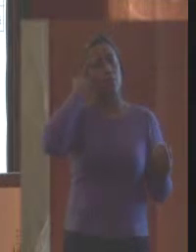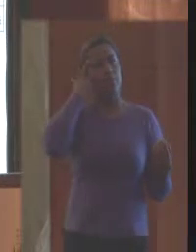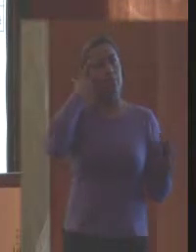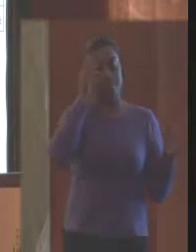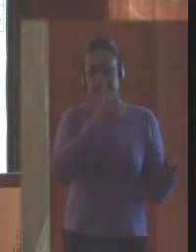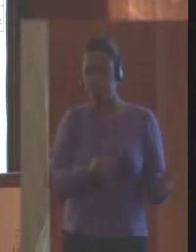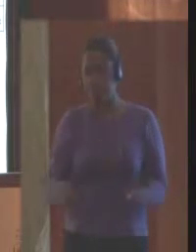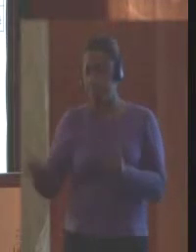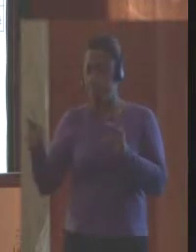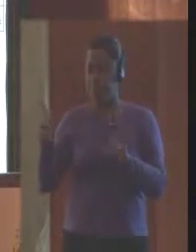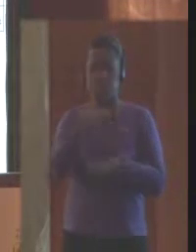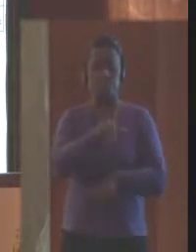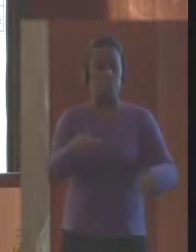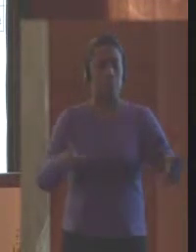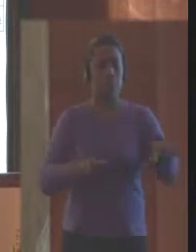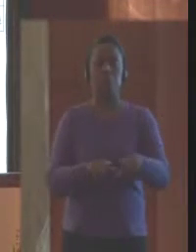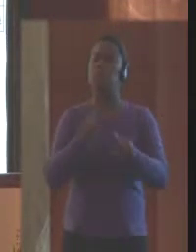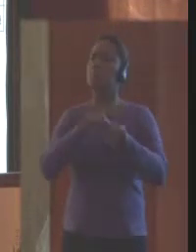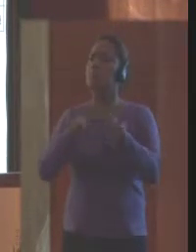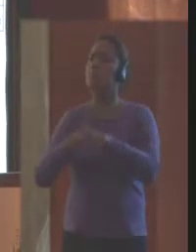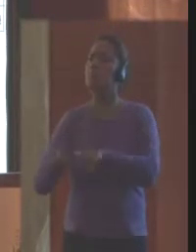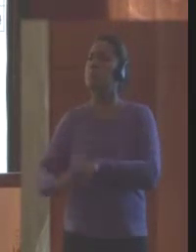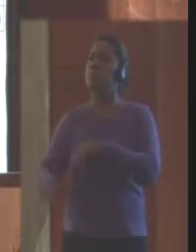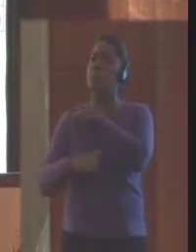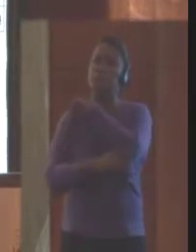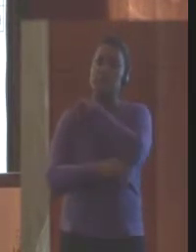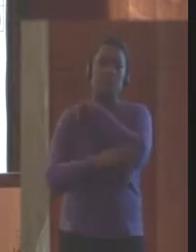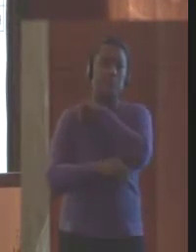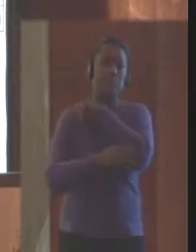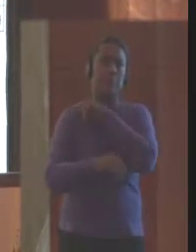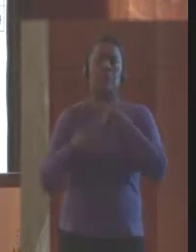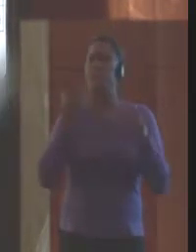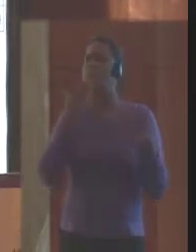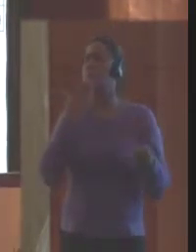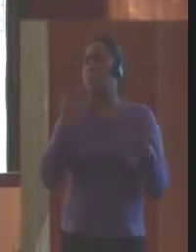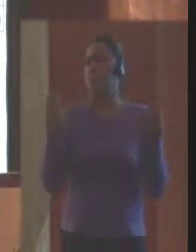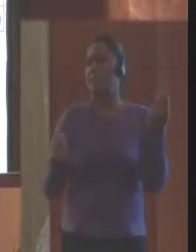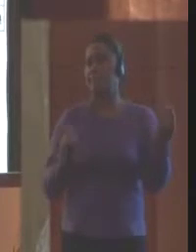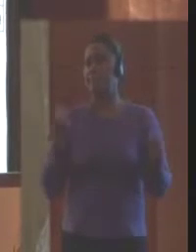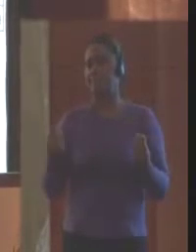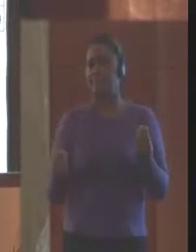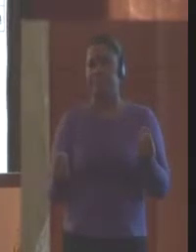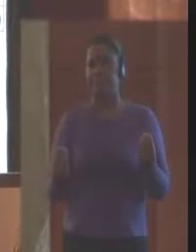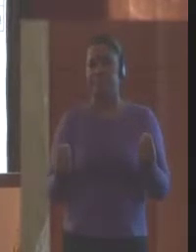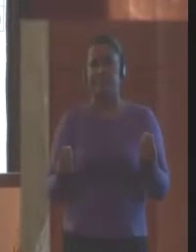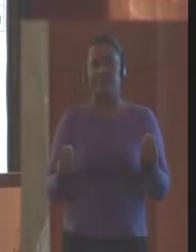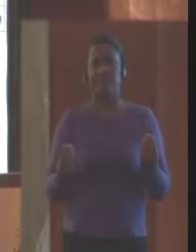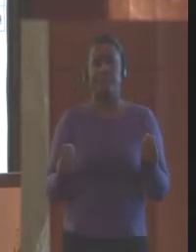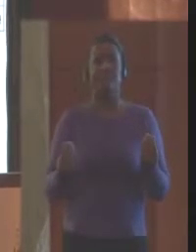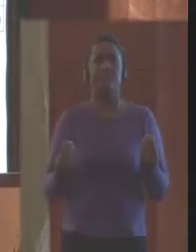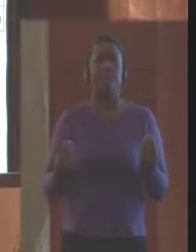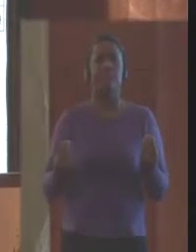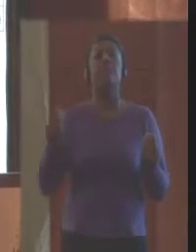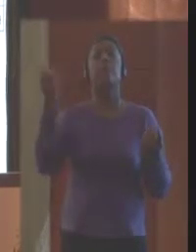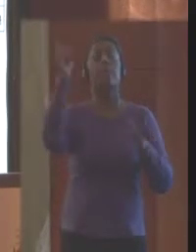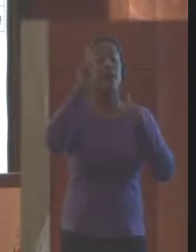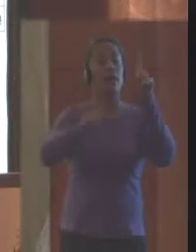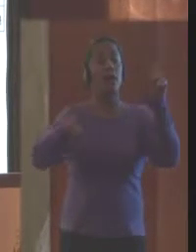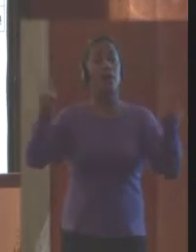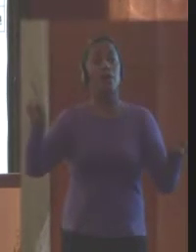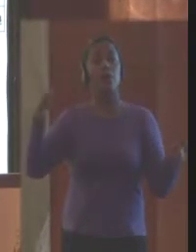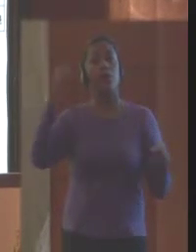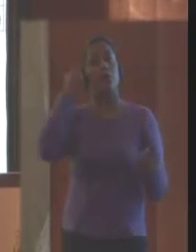una zona en estratos bajos, el impacto es muy grande y ni siquiera se puede hacer. De tal suerte que la medida en últimas